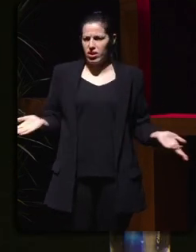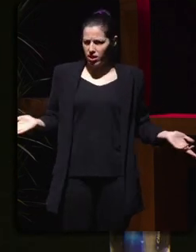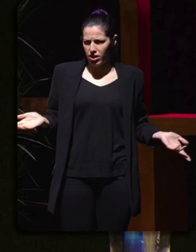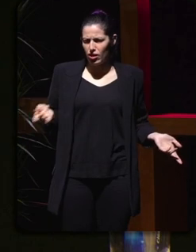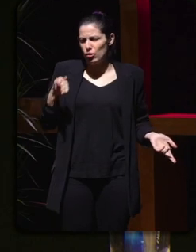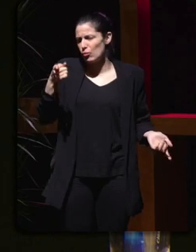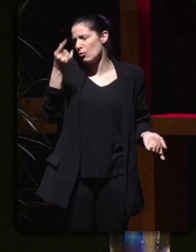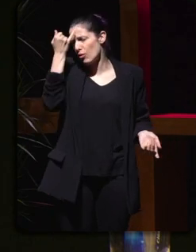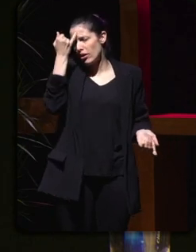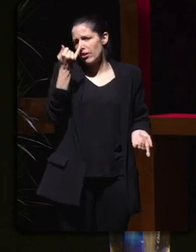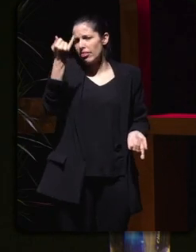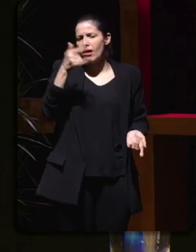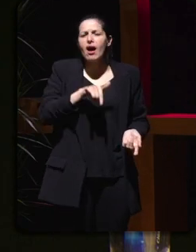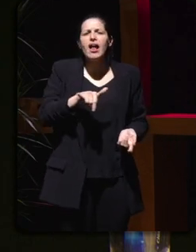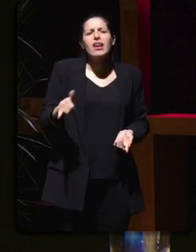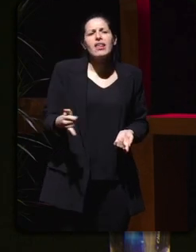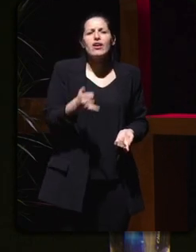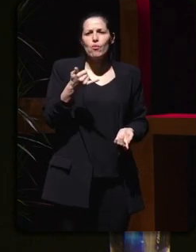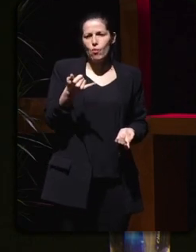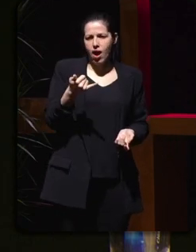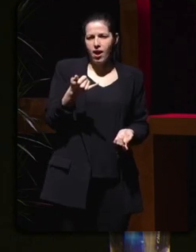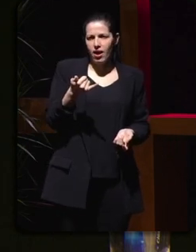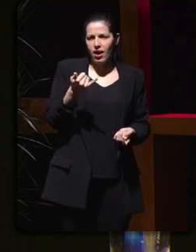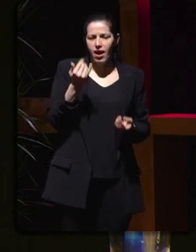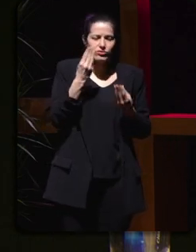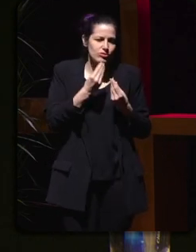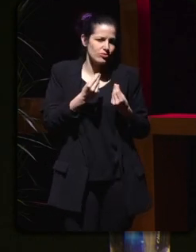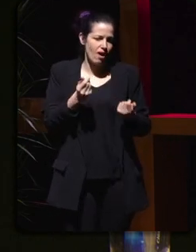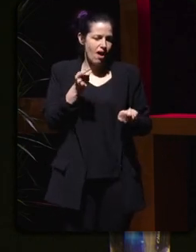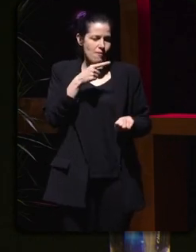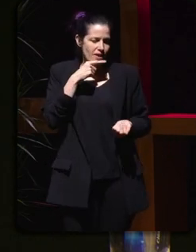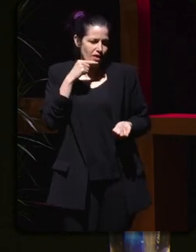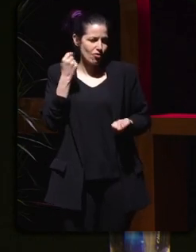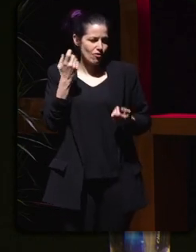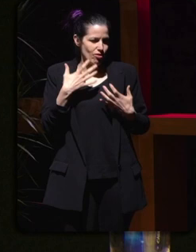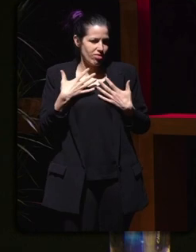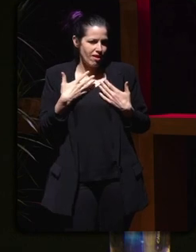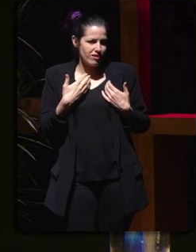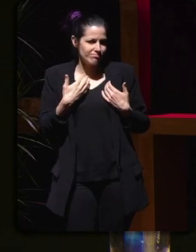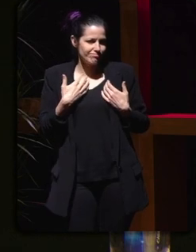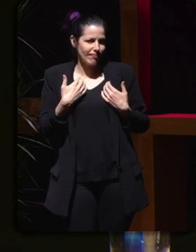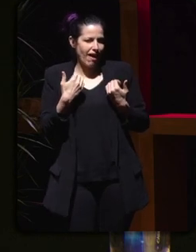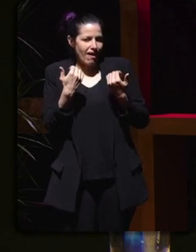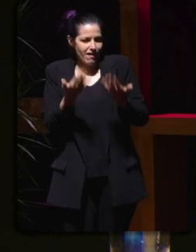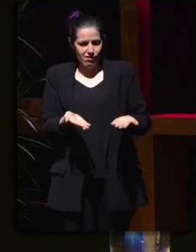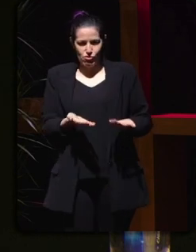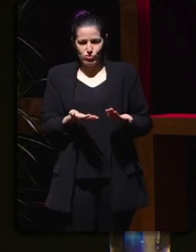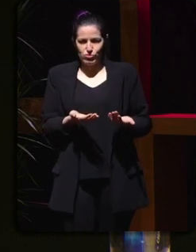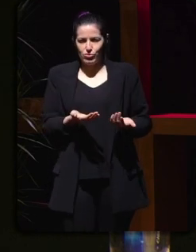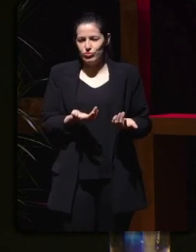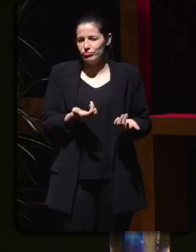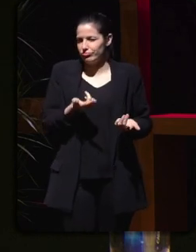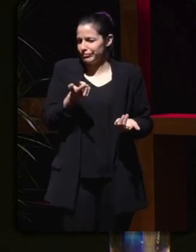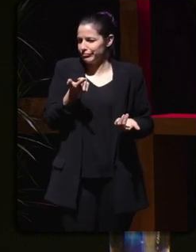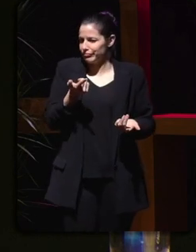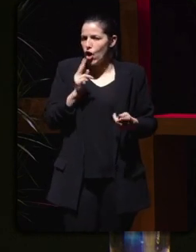una idea de que el lenguaje es dúctil es generoso y te permite hacer un montón de cosas nómbrame porque ya no es lo que